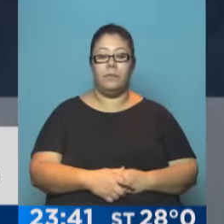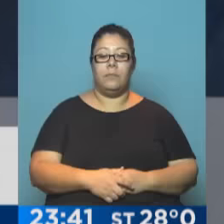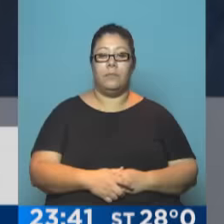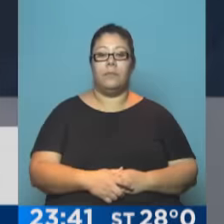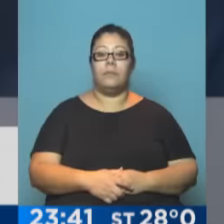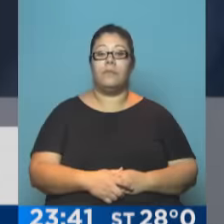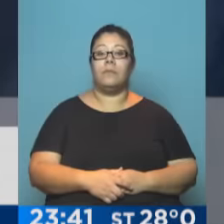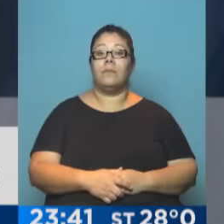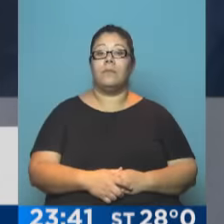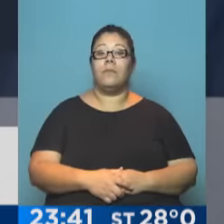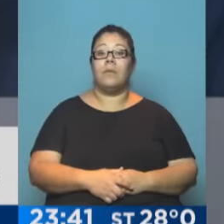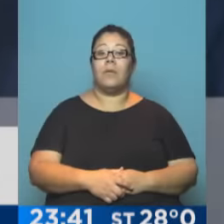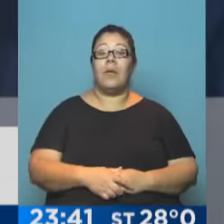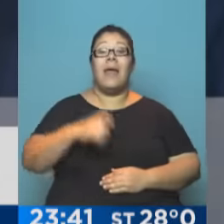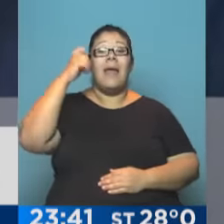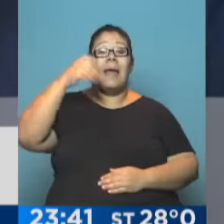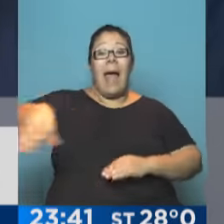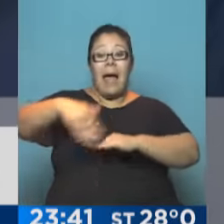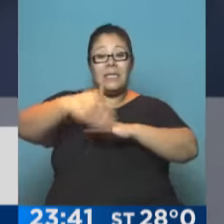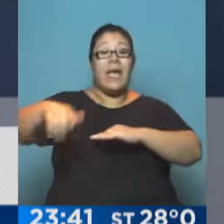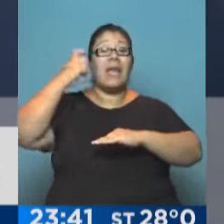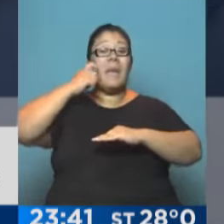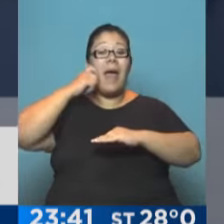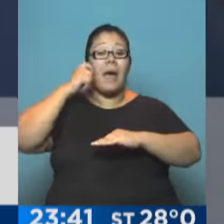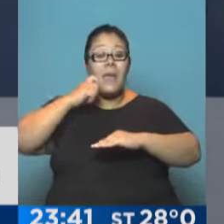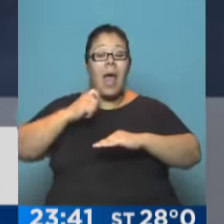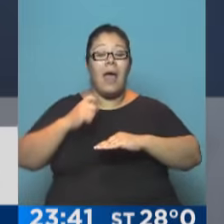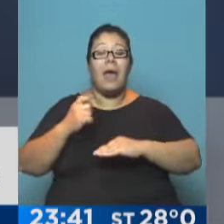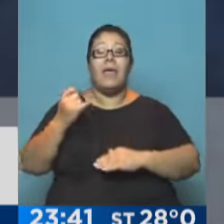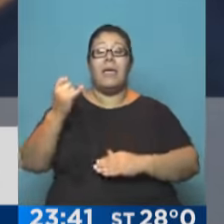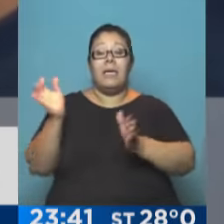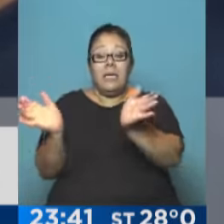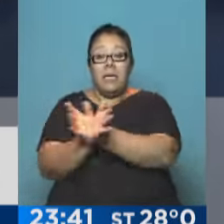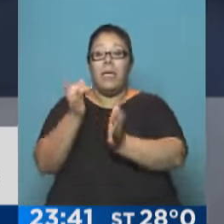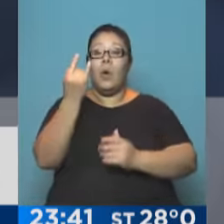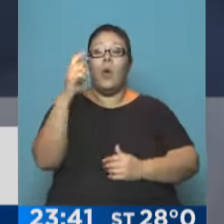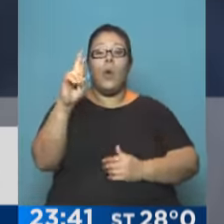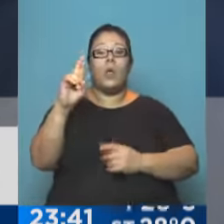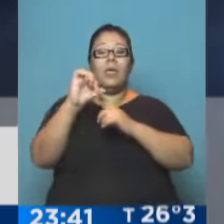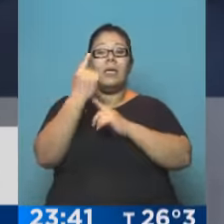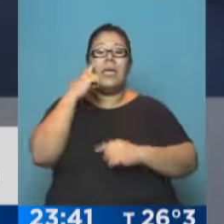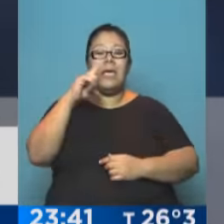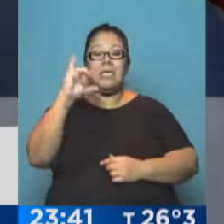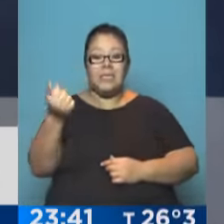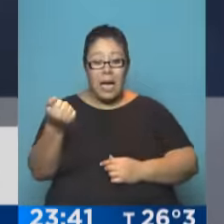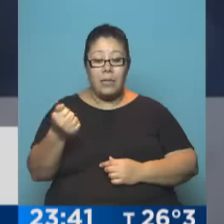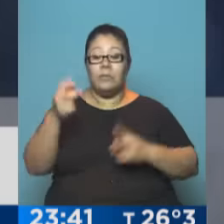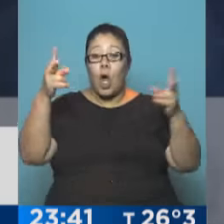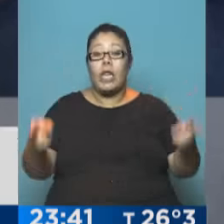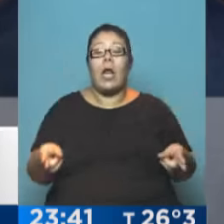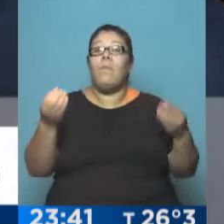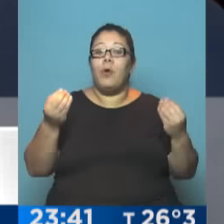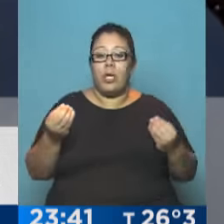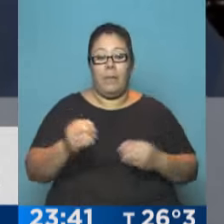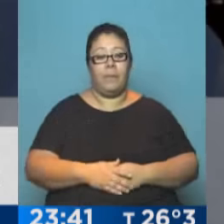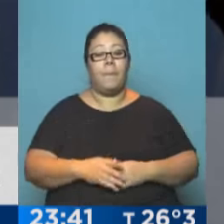Adrián, cortaron Rivadavia y Urquiza. ¿Por qué motivo? Y es un modo de protesta por falta de suministro de energía. Empresa